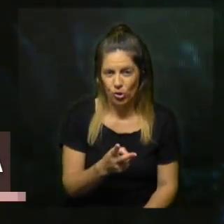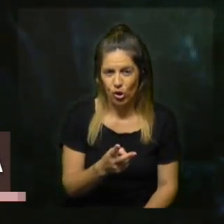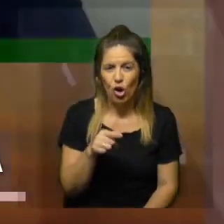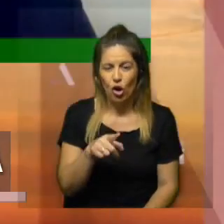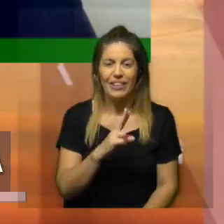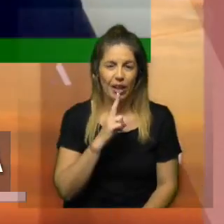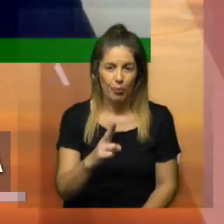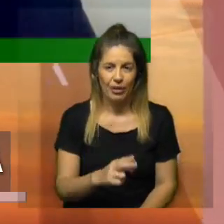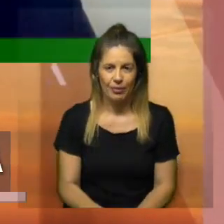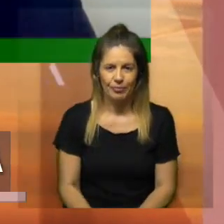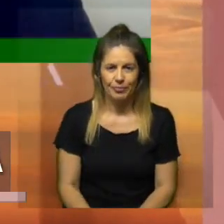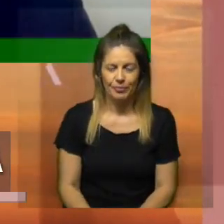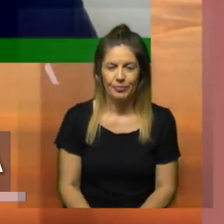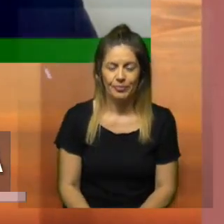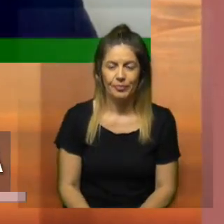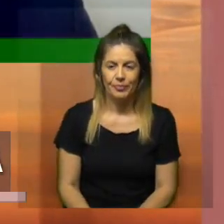esta respuesta?